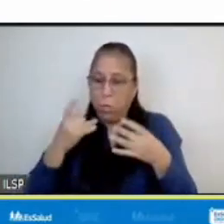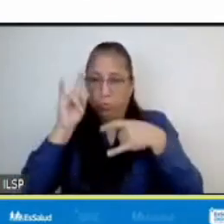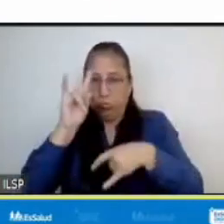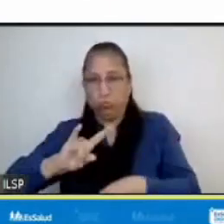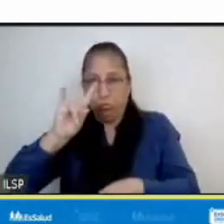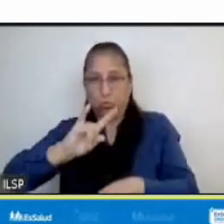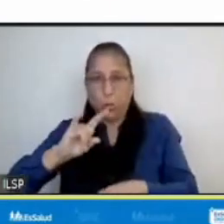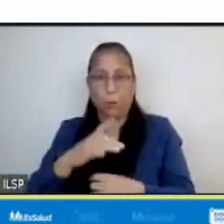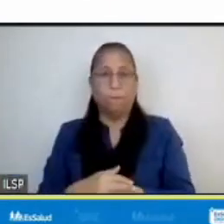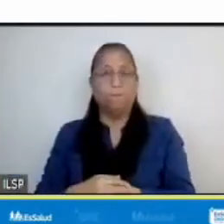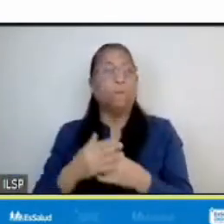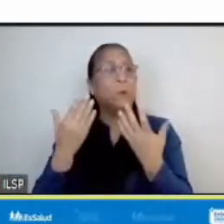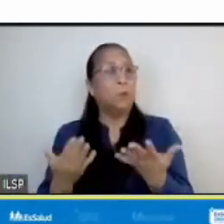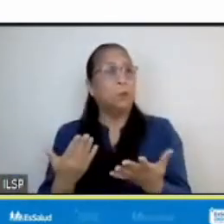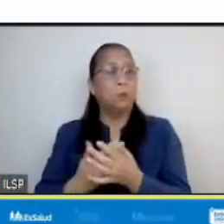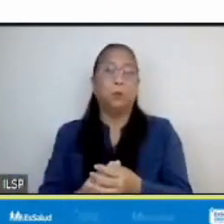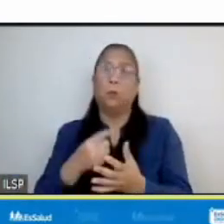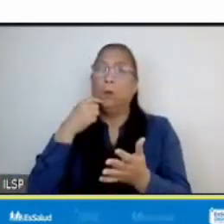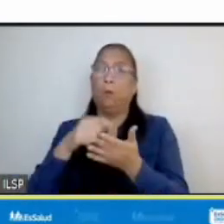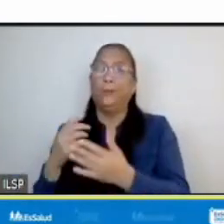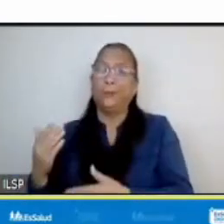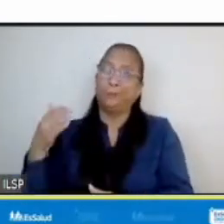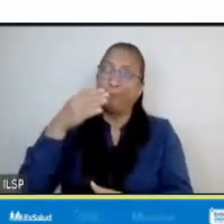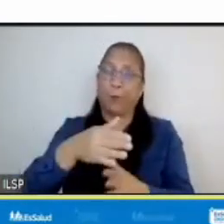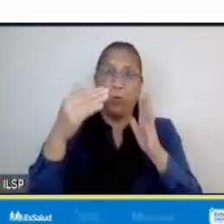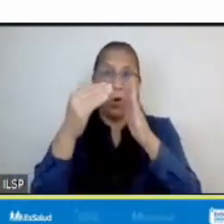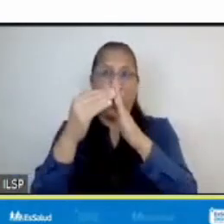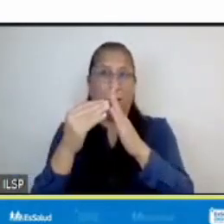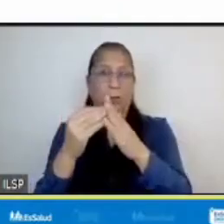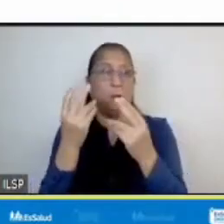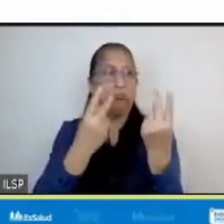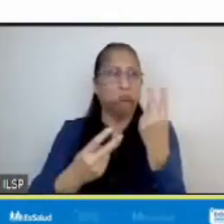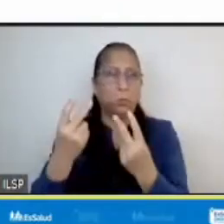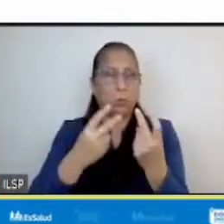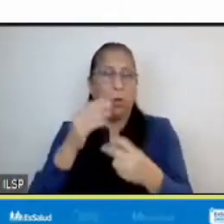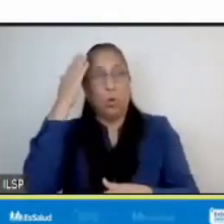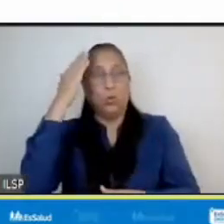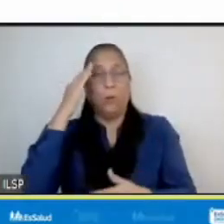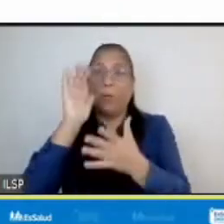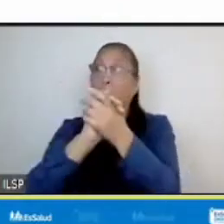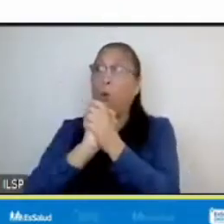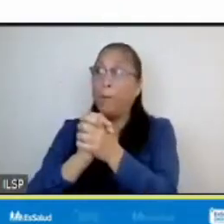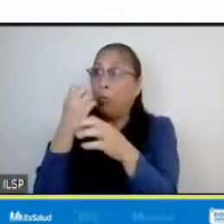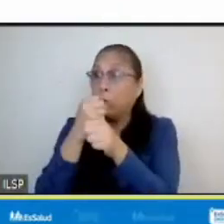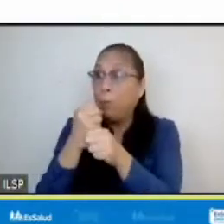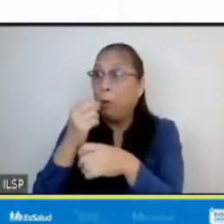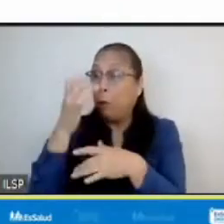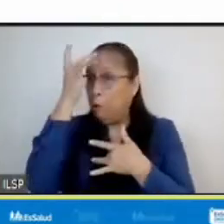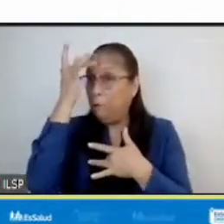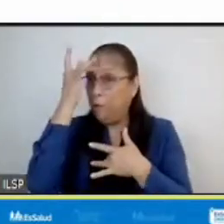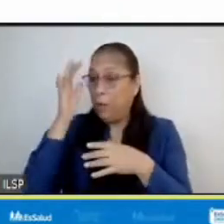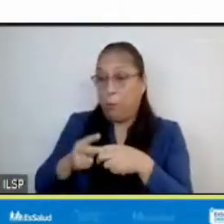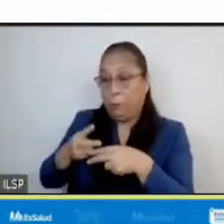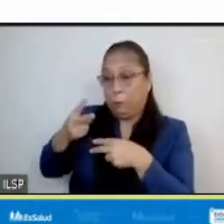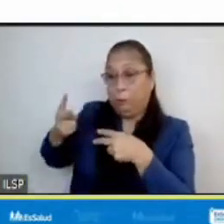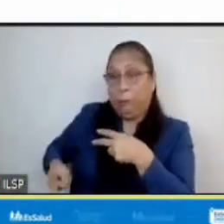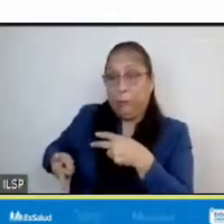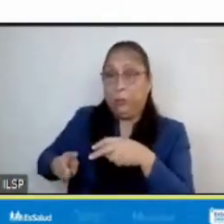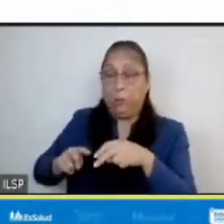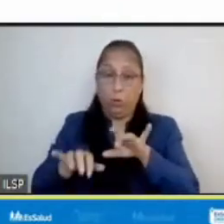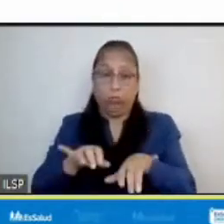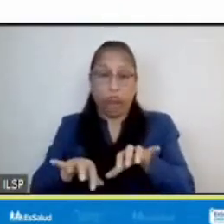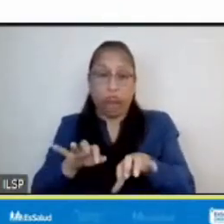Entonces, sí, pero por ejemplo, si uno va a estar yendo a la casa de alguien o sabe que su compañero de trabajo está enfermo, y es su vecino de escritorio, por ejemplo,